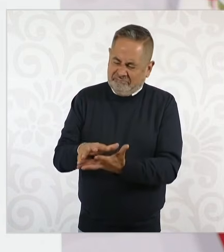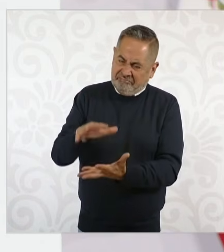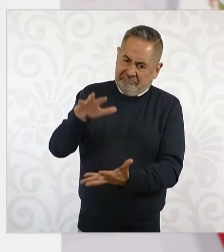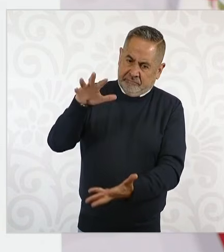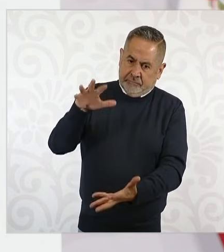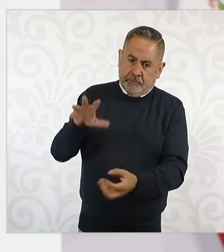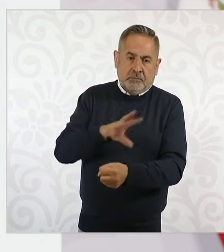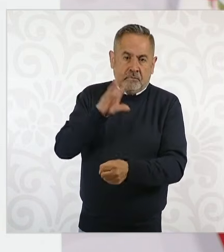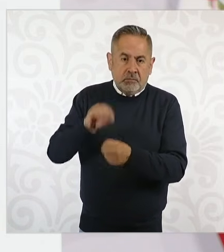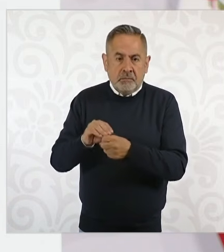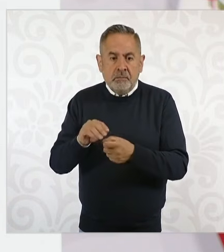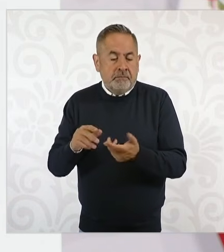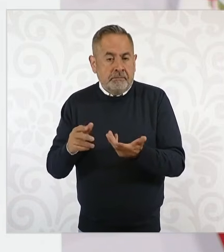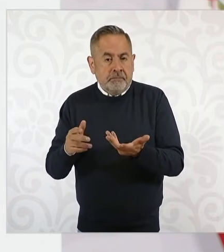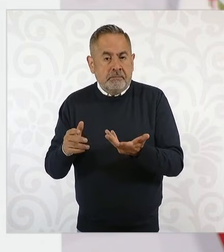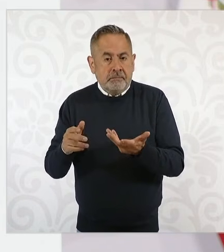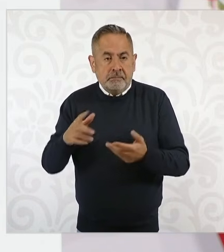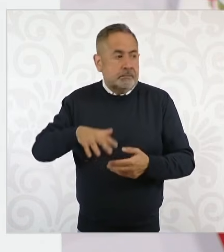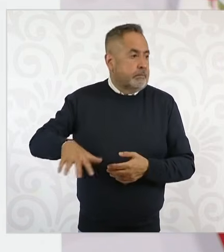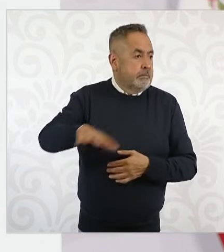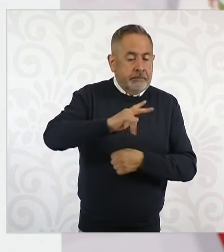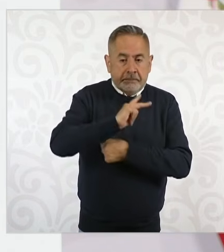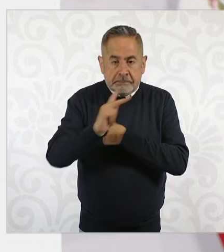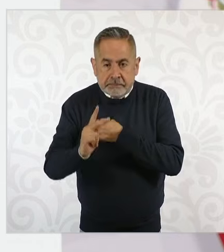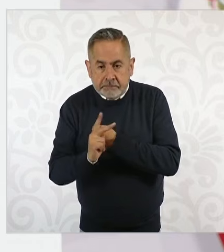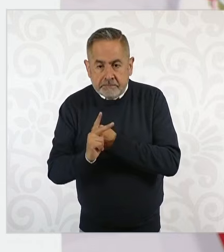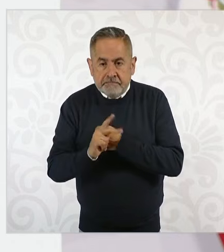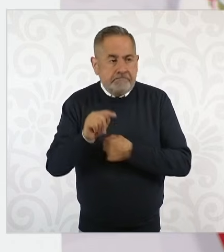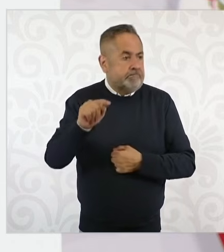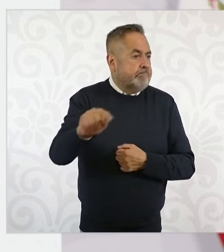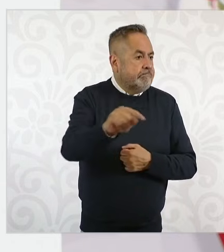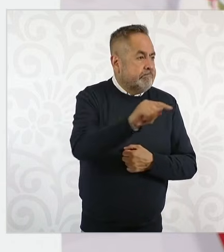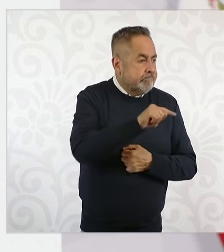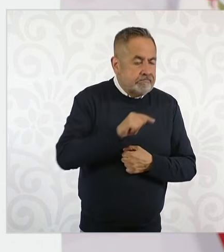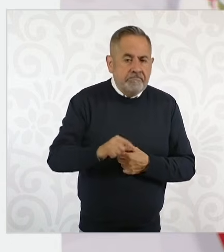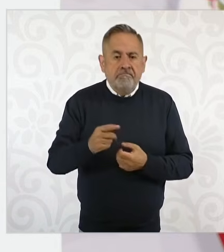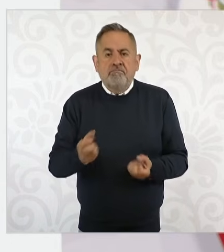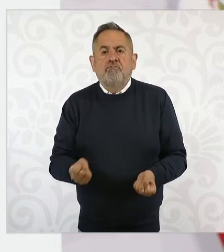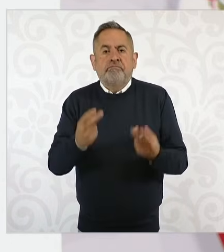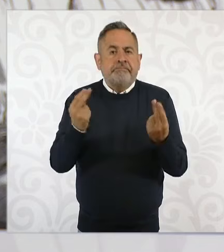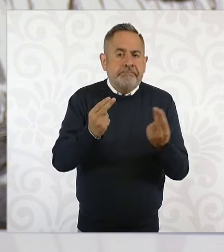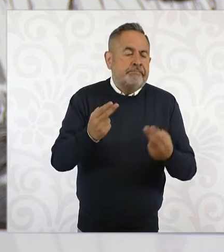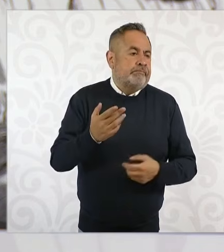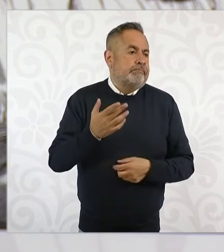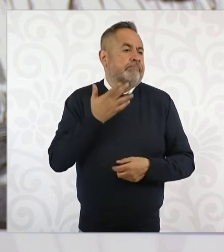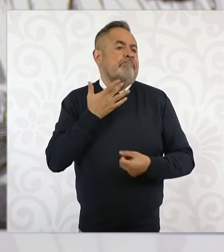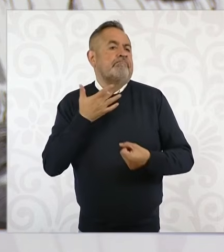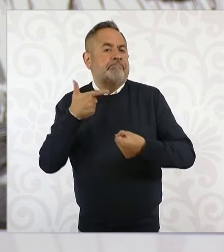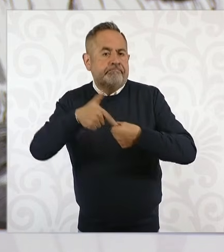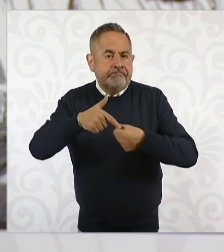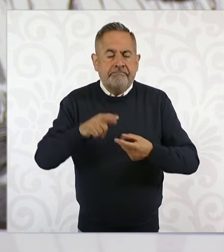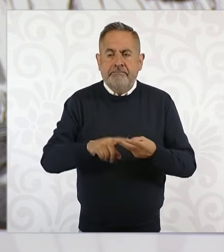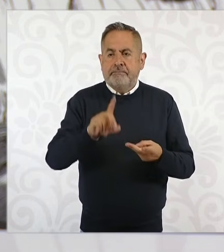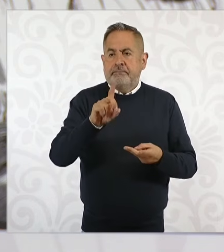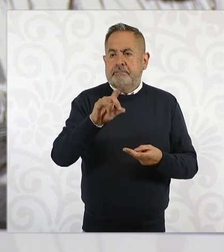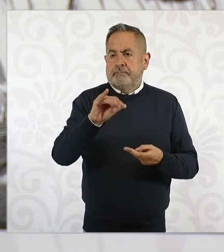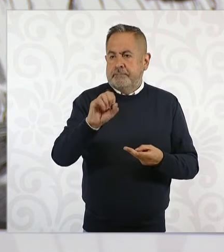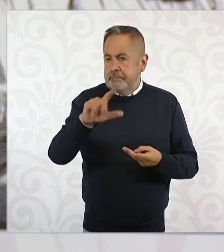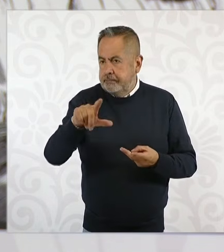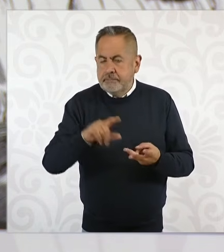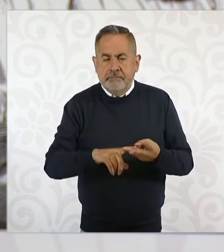de acuerdo a la demanda de nuestro país, de los petrolíferos, de gasolina, de diésel, de